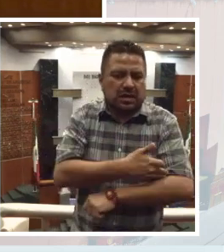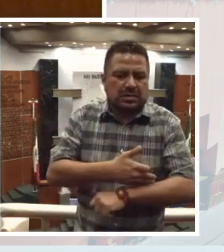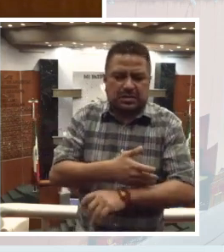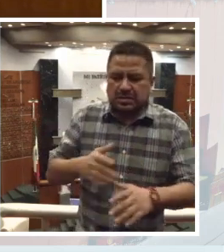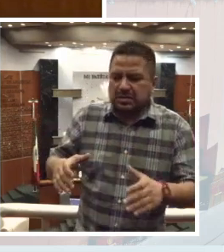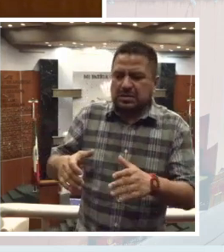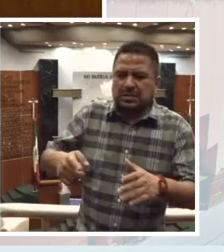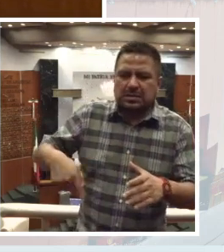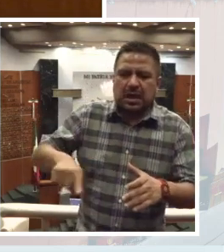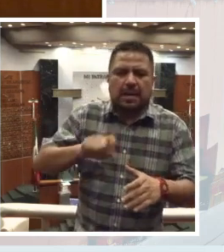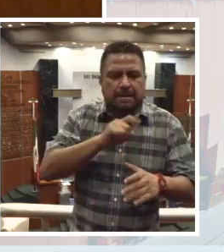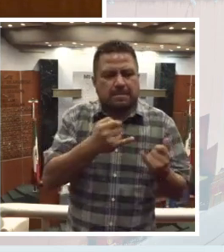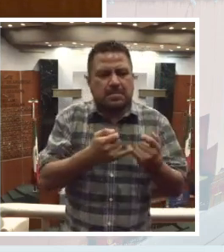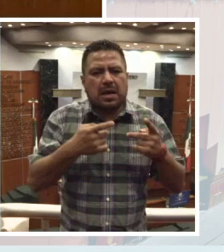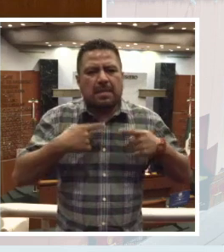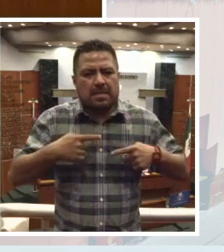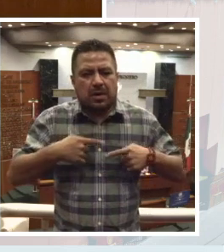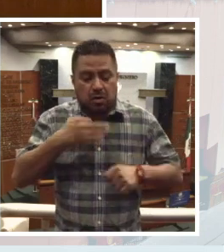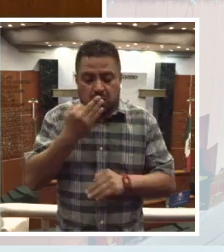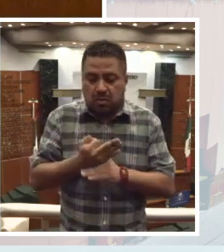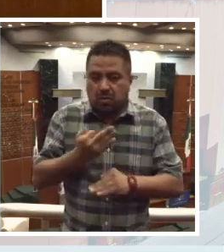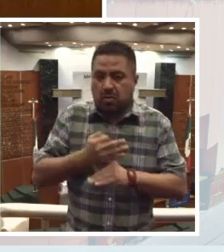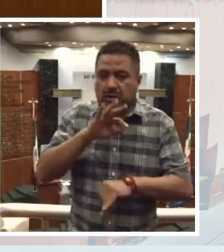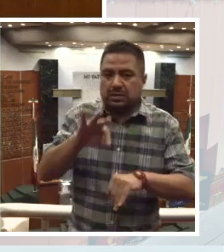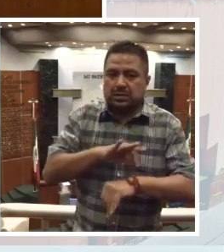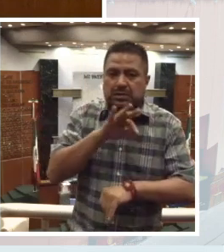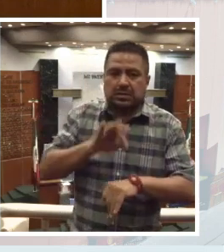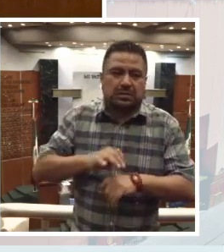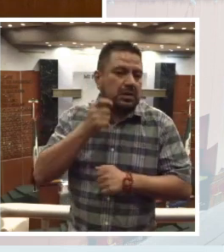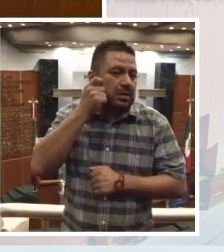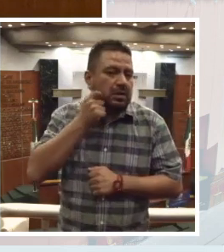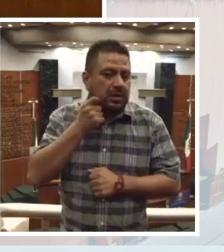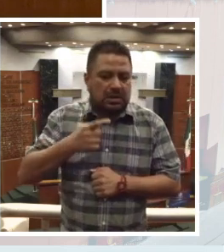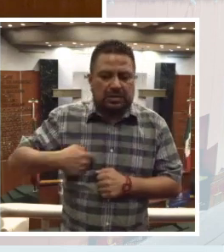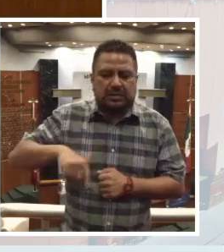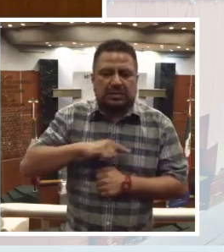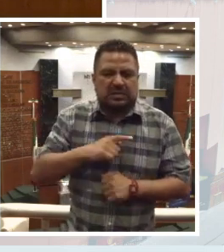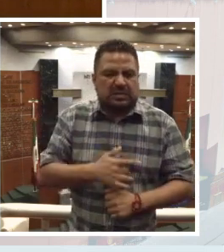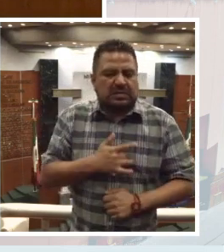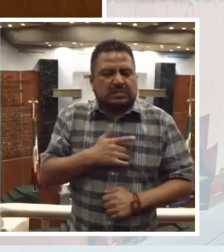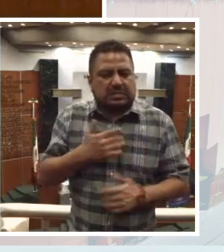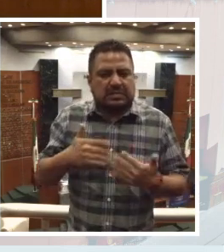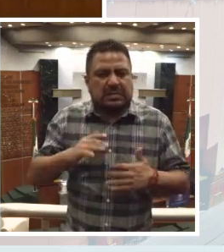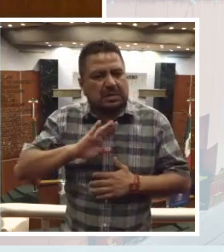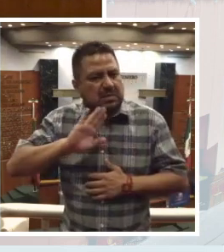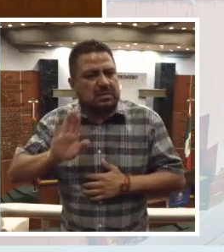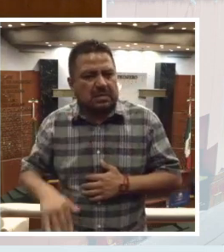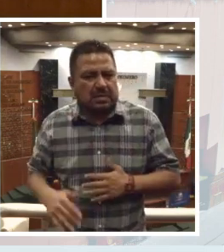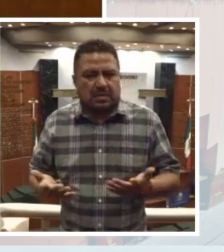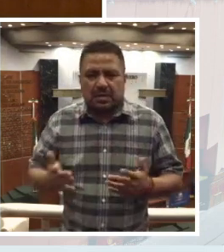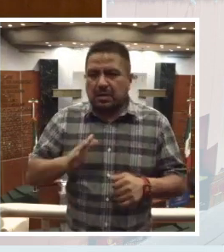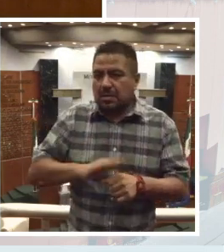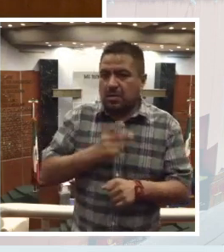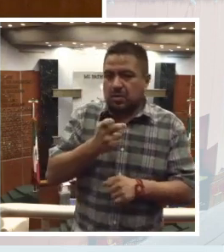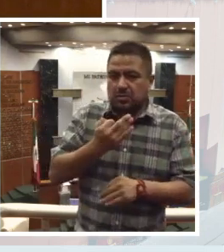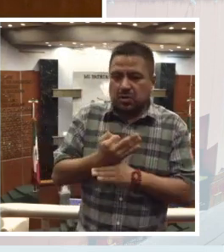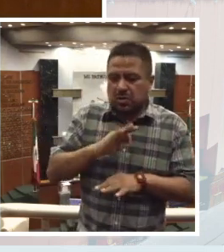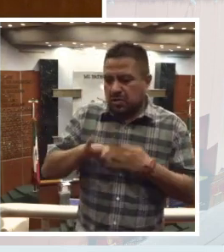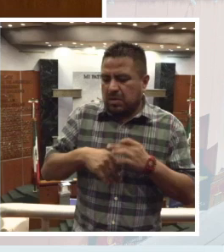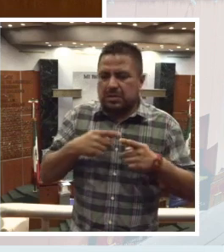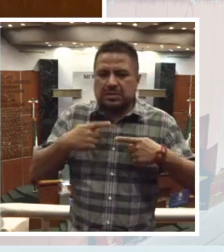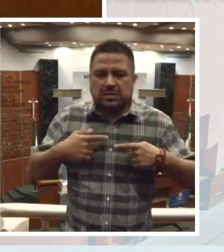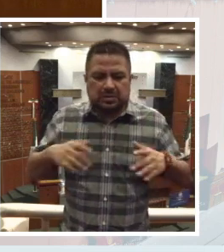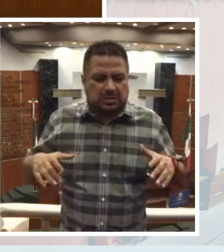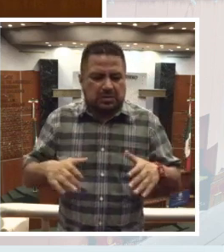y Justicia a la sociedad hoy en Chilpancingo los guerrerenses estamos de luto por eso como sociedad